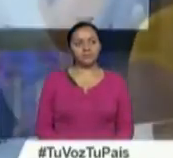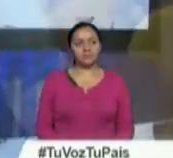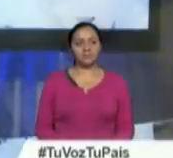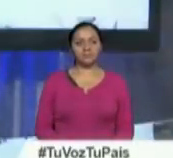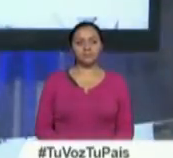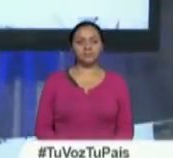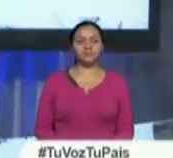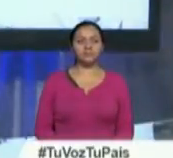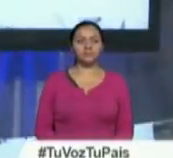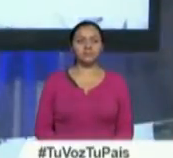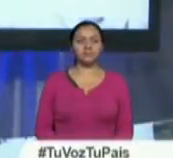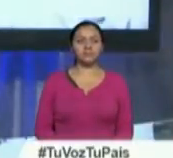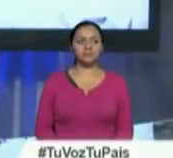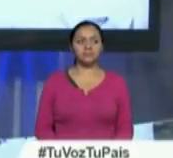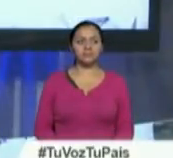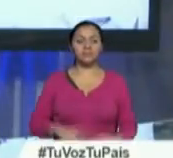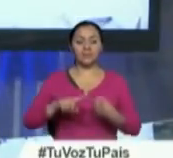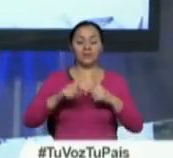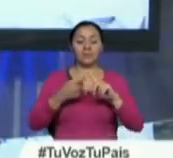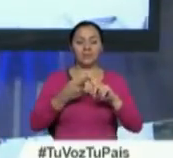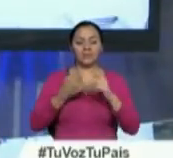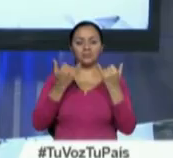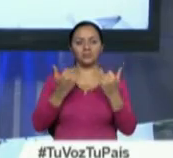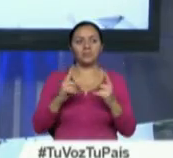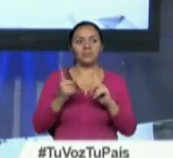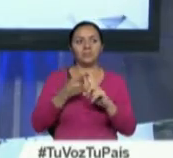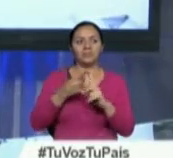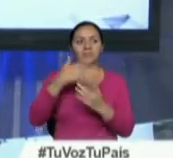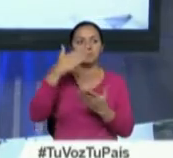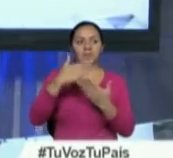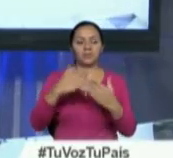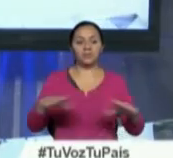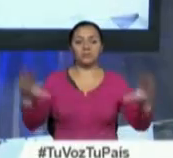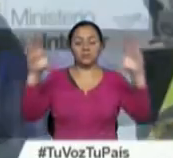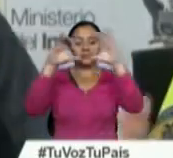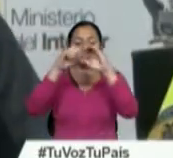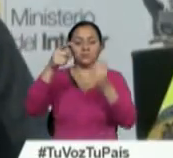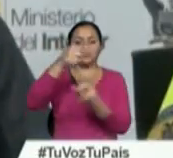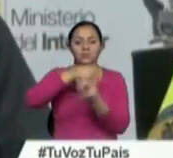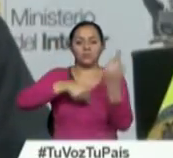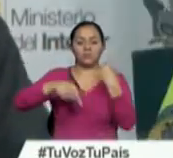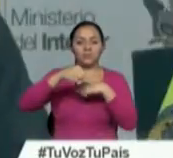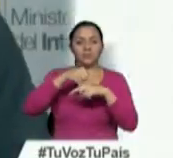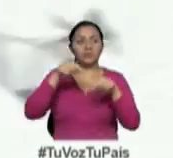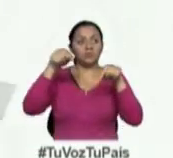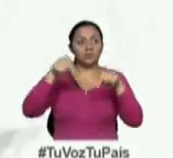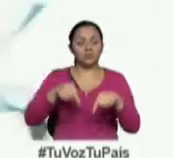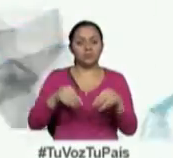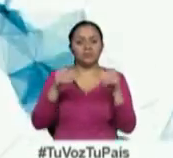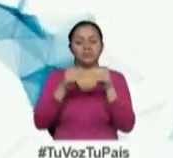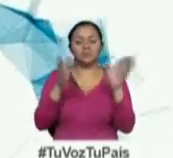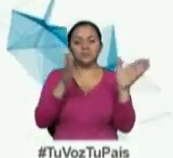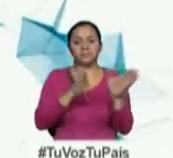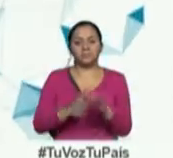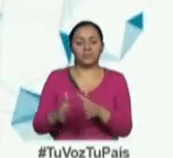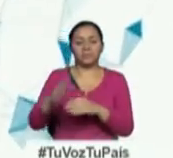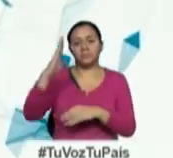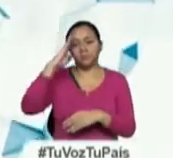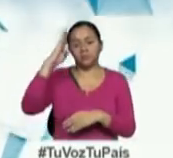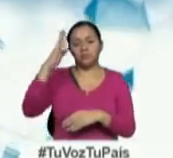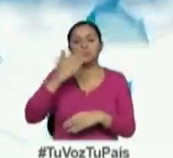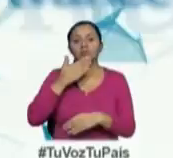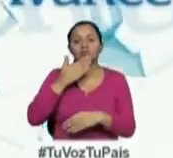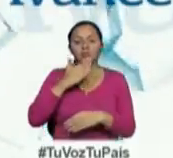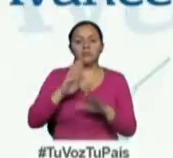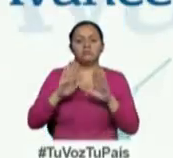Ciudadano. Amigos, hacemos la primera pausa de esta noche. Al regresar le contaremos sobre los operativos de la Policía Nacional para